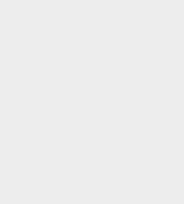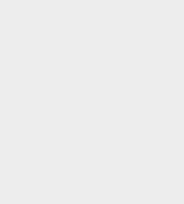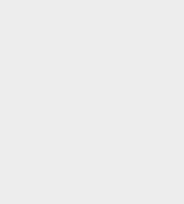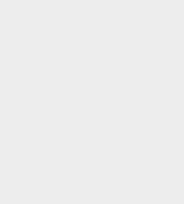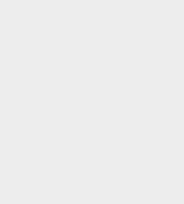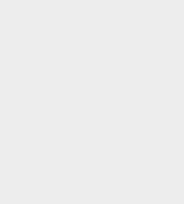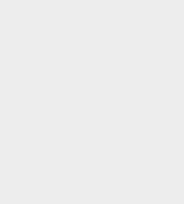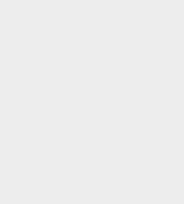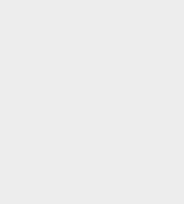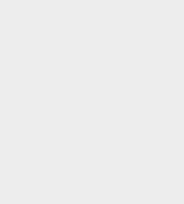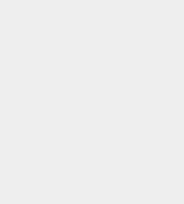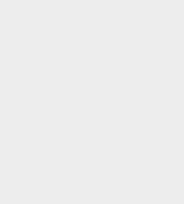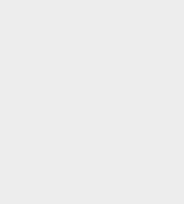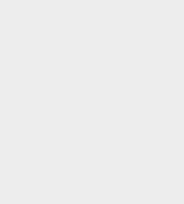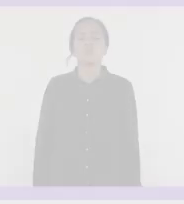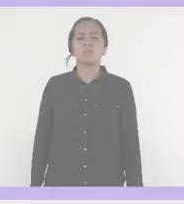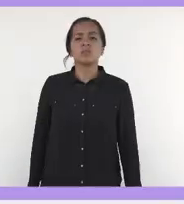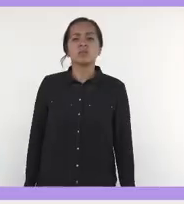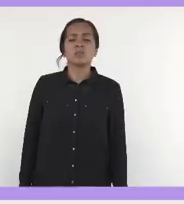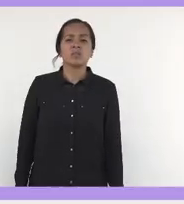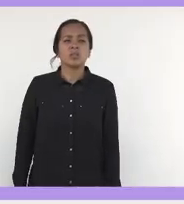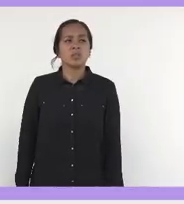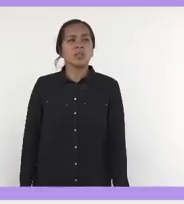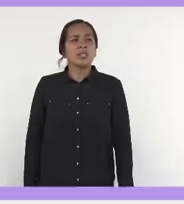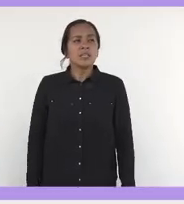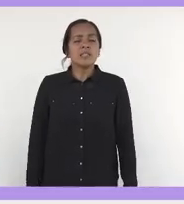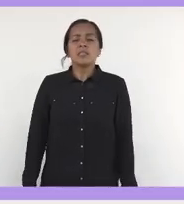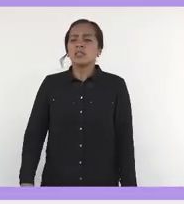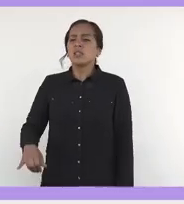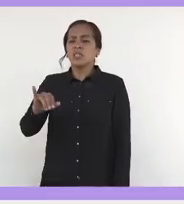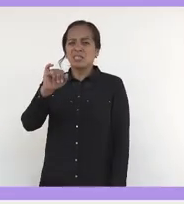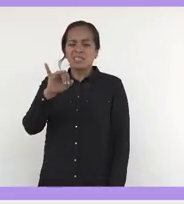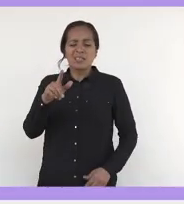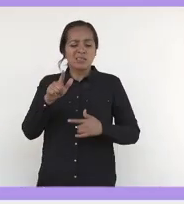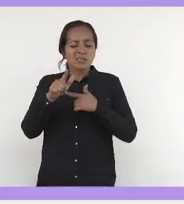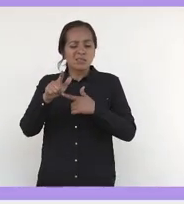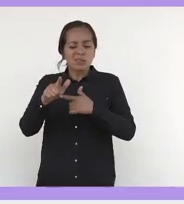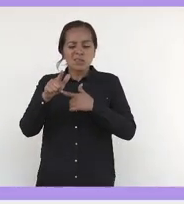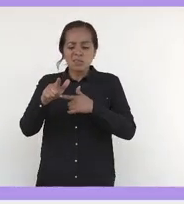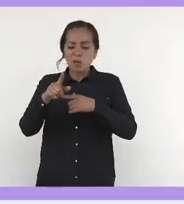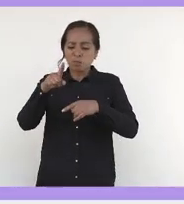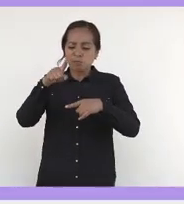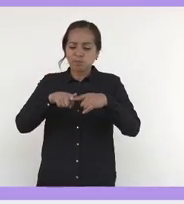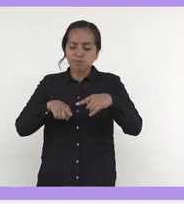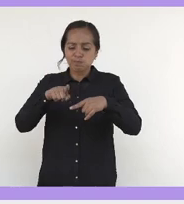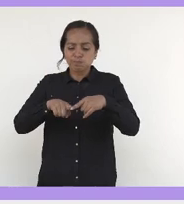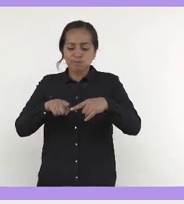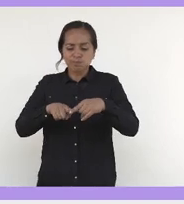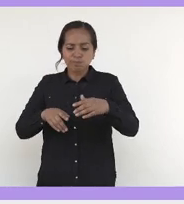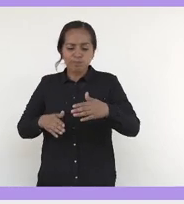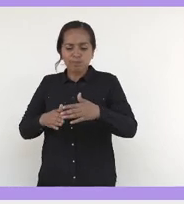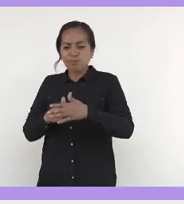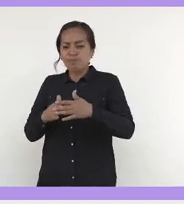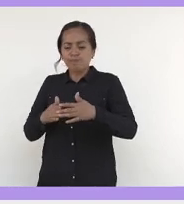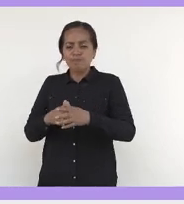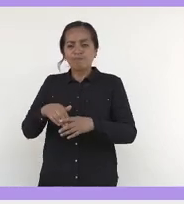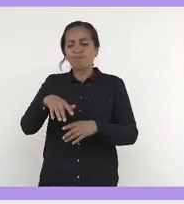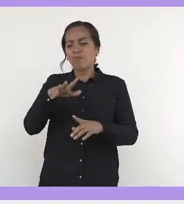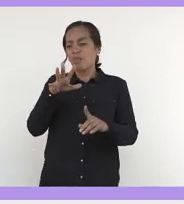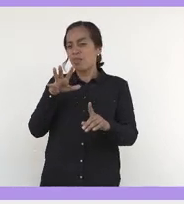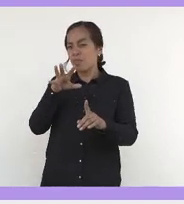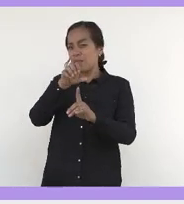cual te hayas enfrentado y hayas superado pues sigo enfrentando y superando retos la verdad es